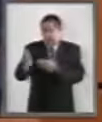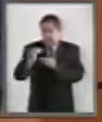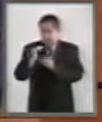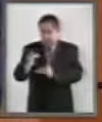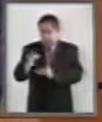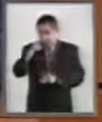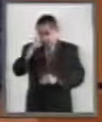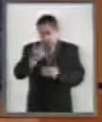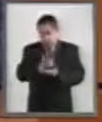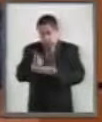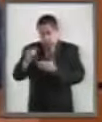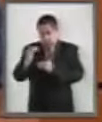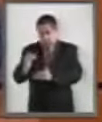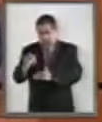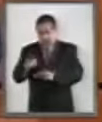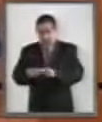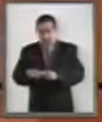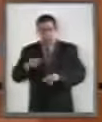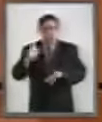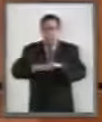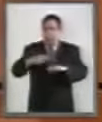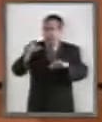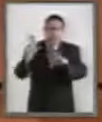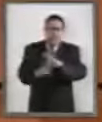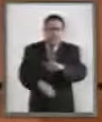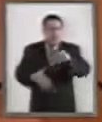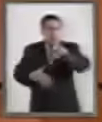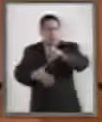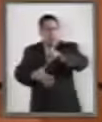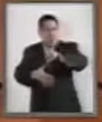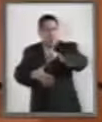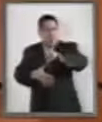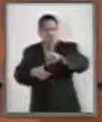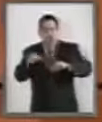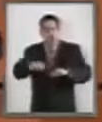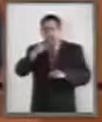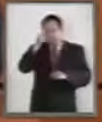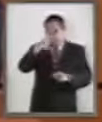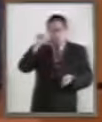México es el más bajo de toda Latinoamérica.